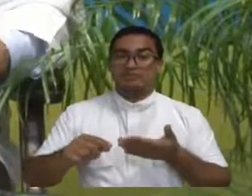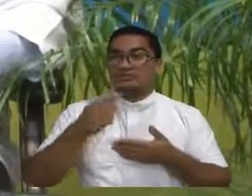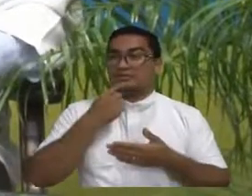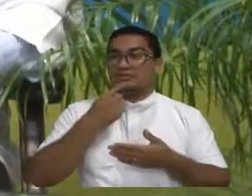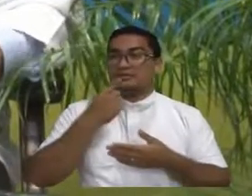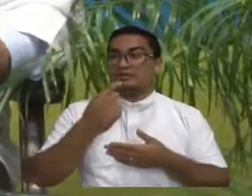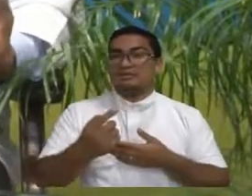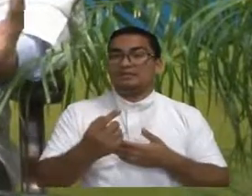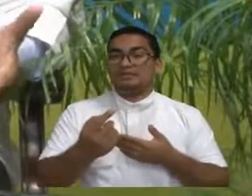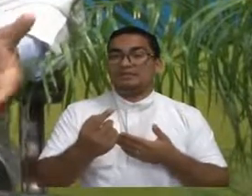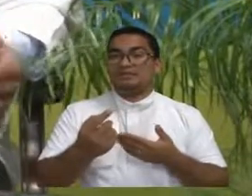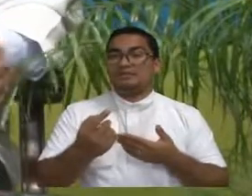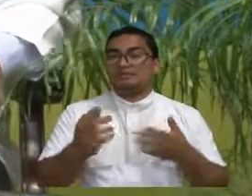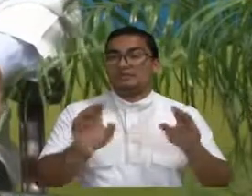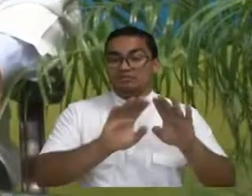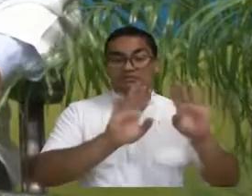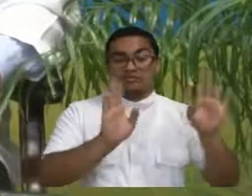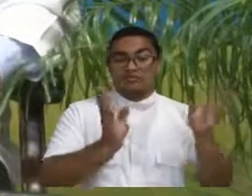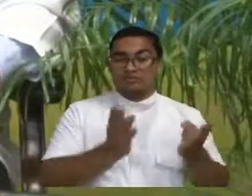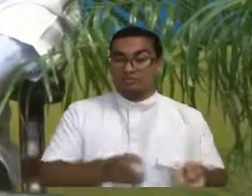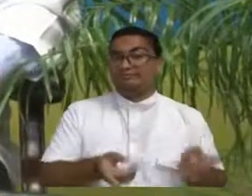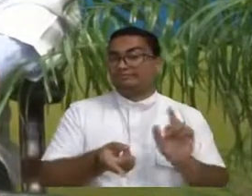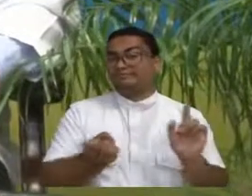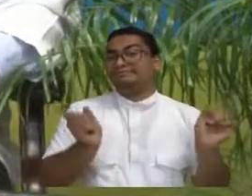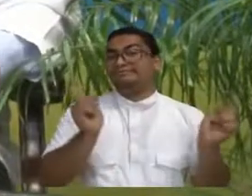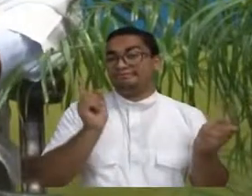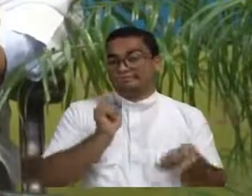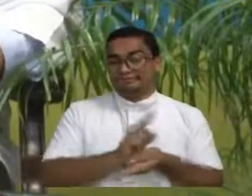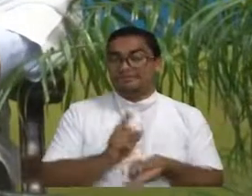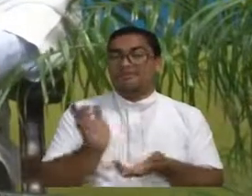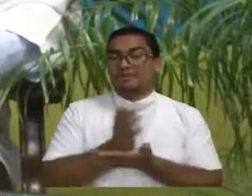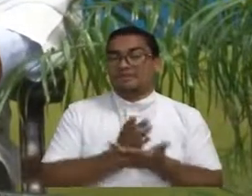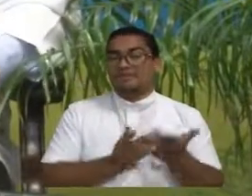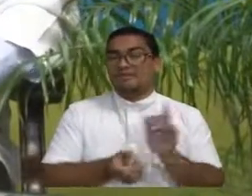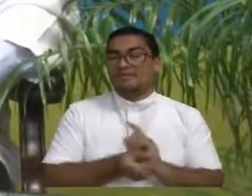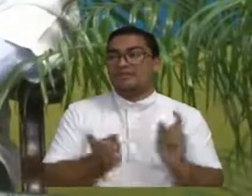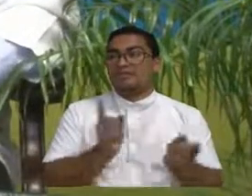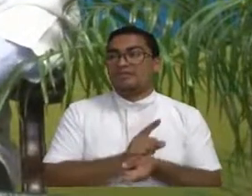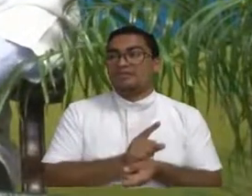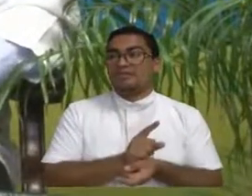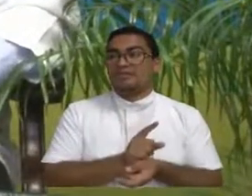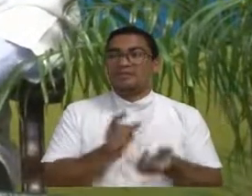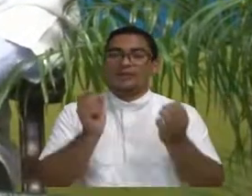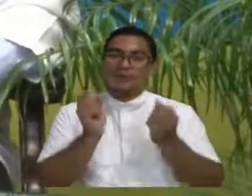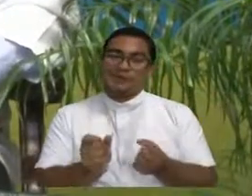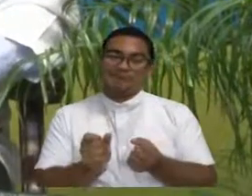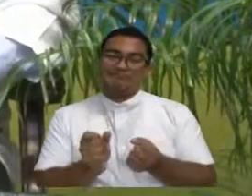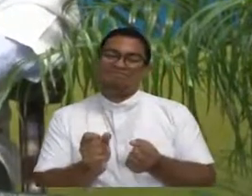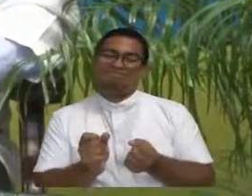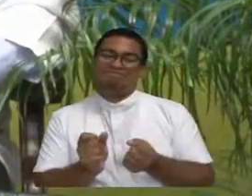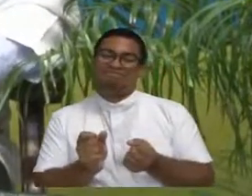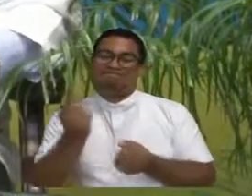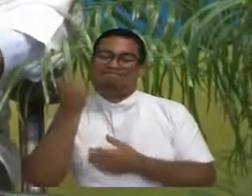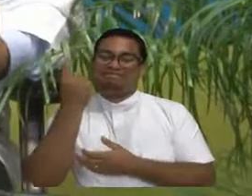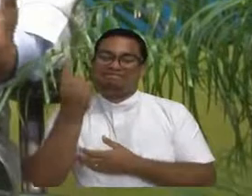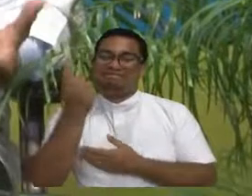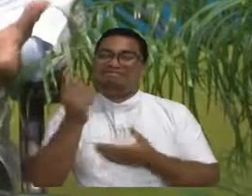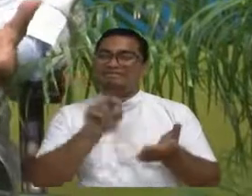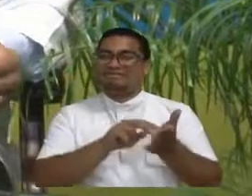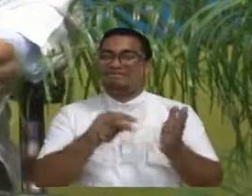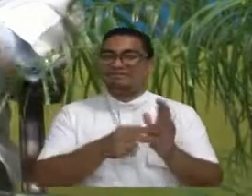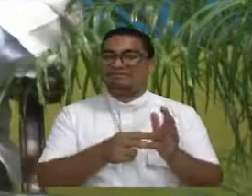lógicamente tienen que haber cambios en una mujer, ¿verdad? Nosotros somos hombres, pero sí tenemos que entender que en las mujeres